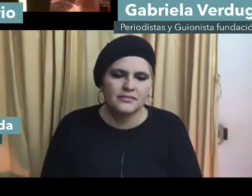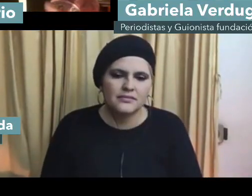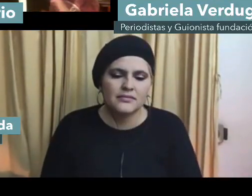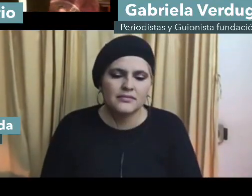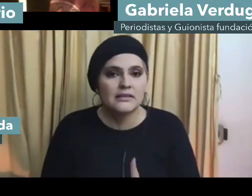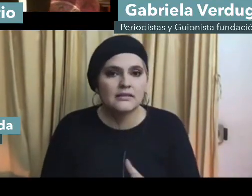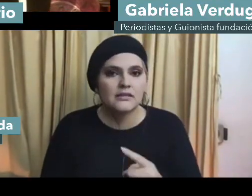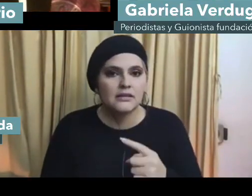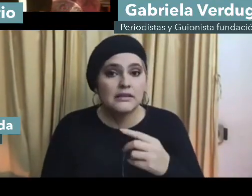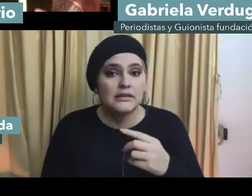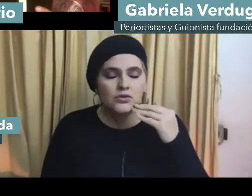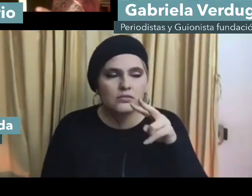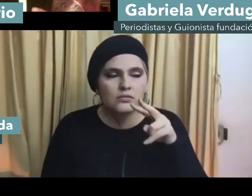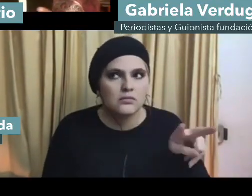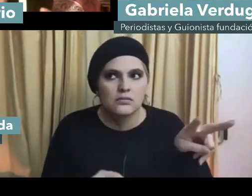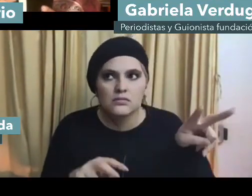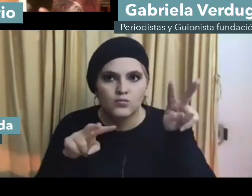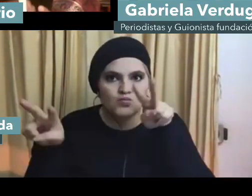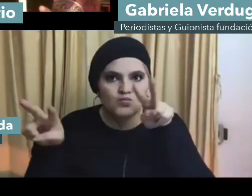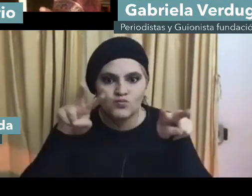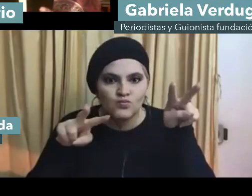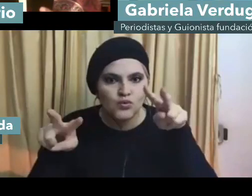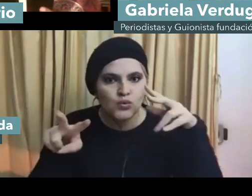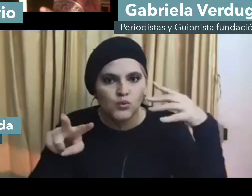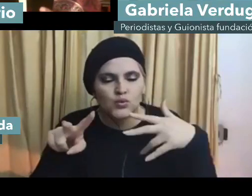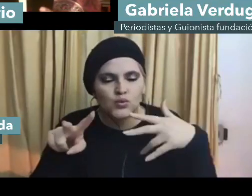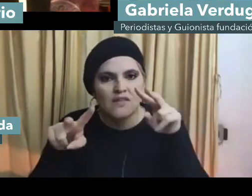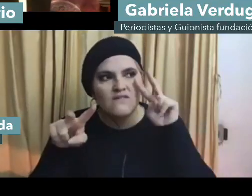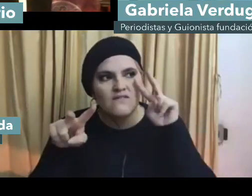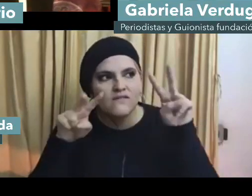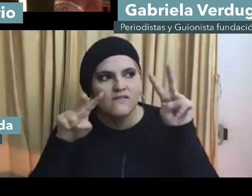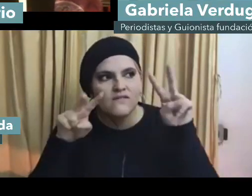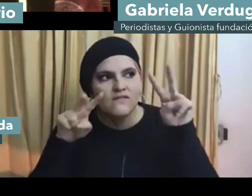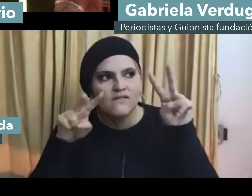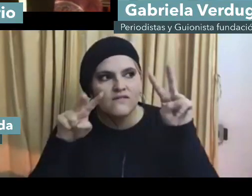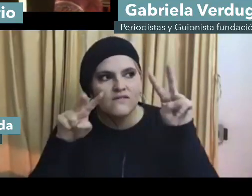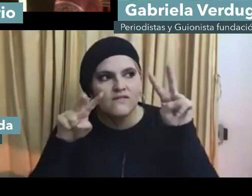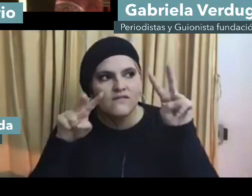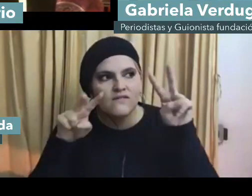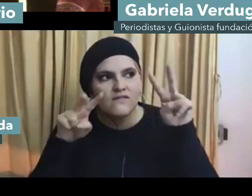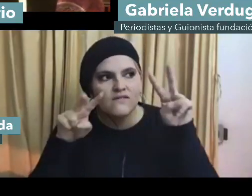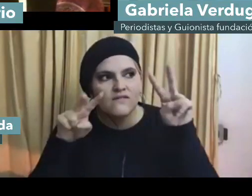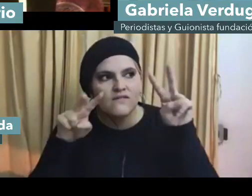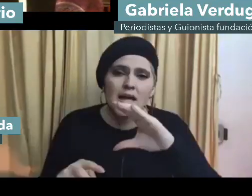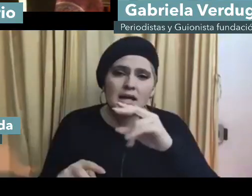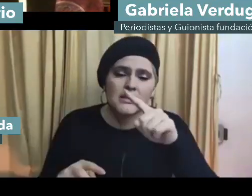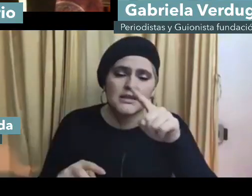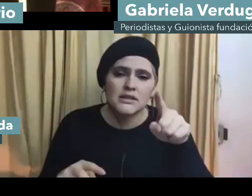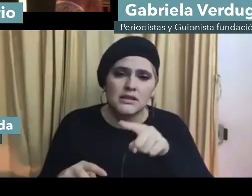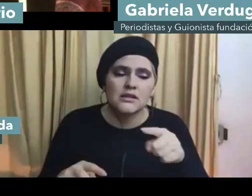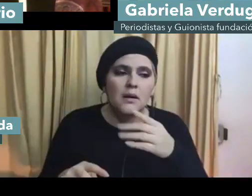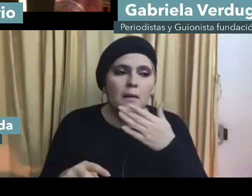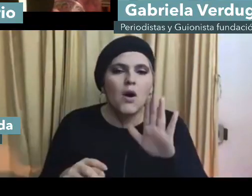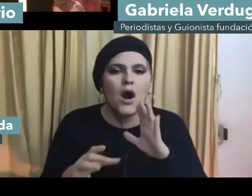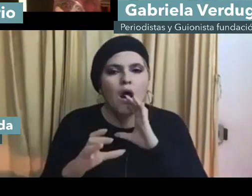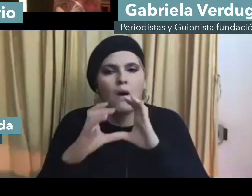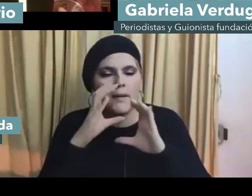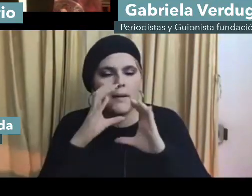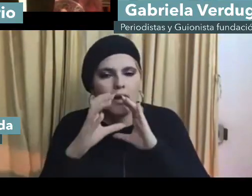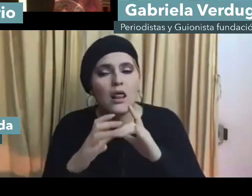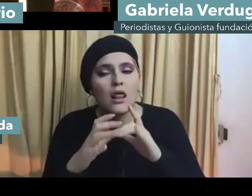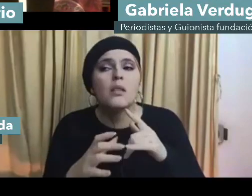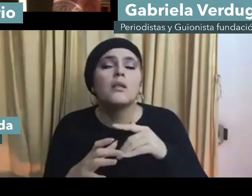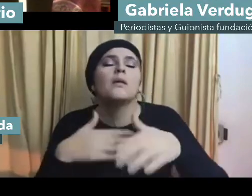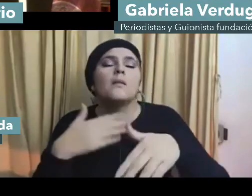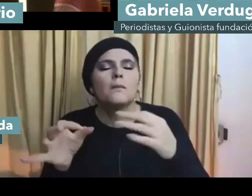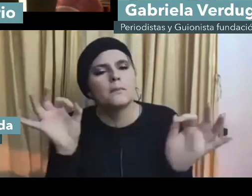visualidad es fundamental y a través de los PECs muchas veces se ha visto que se llega al lenguaje. Eso lo vamos a ver más adelante con detalle, eh,